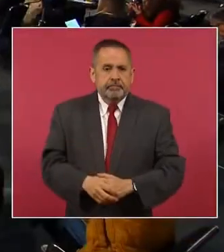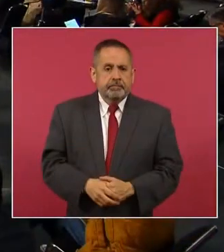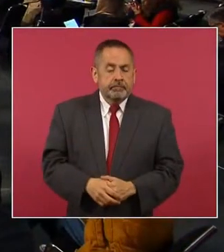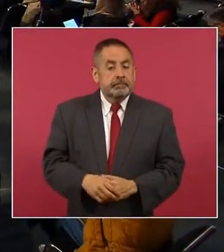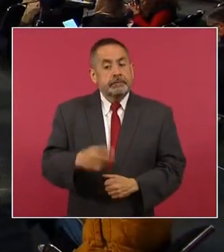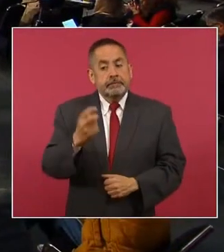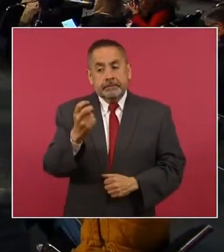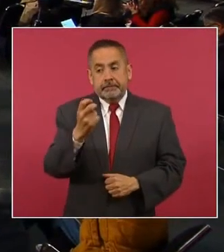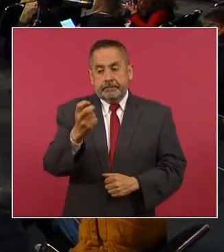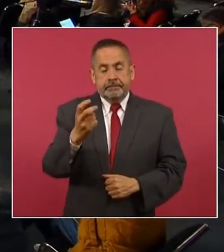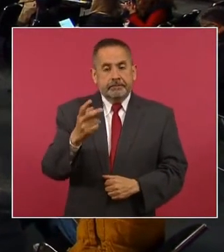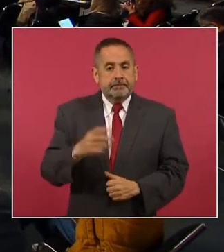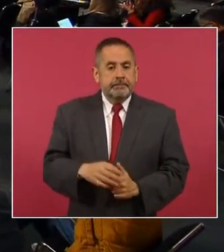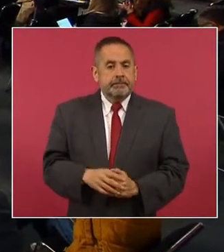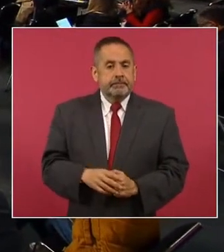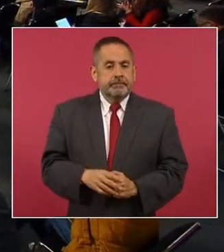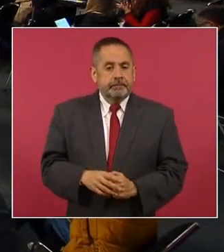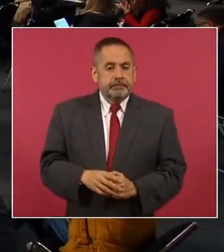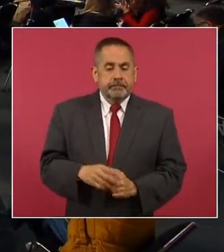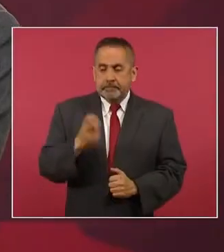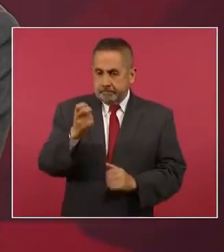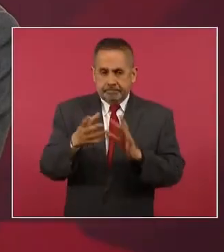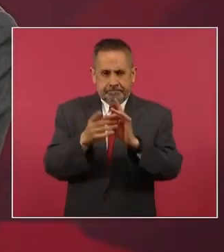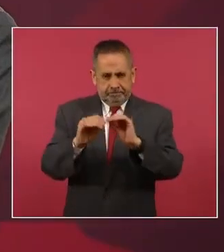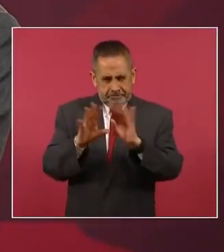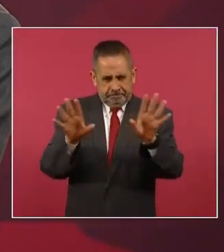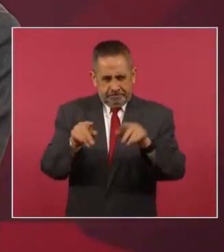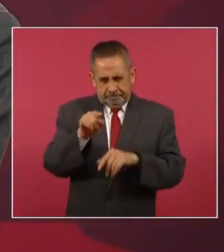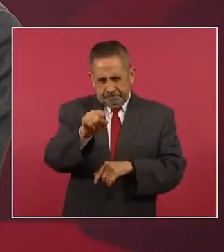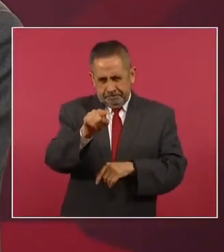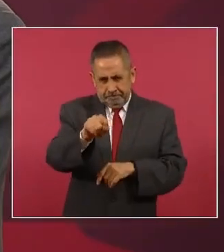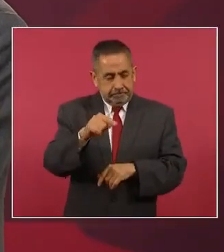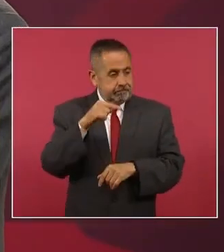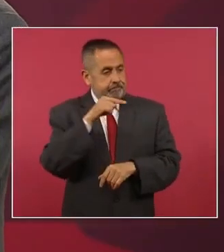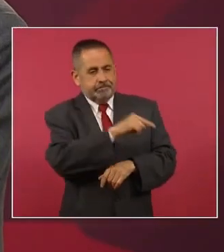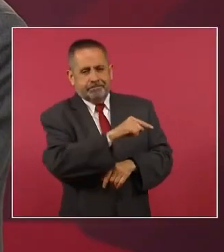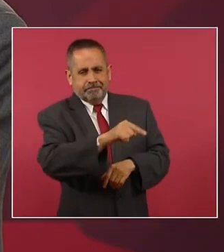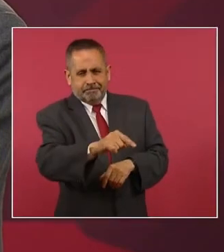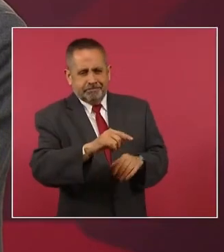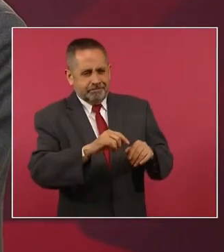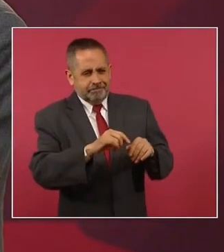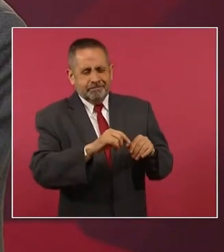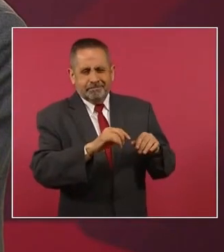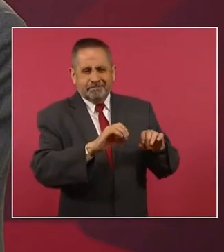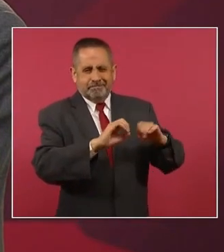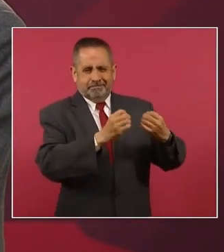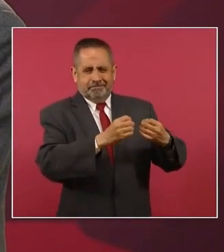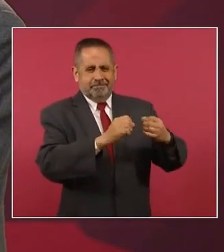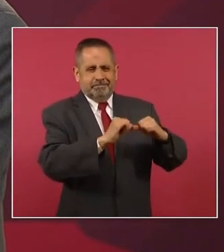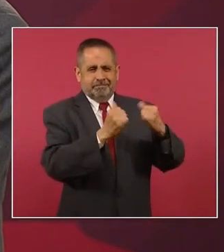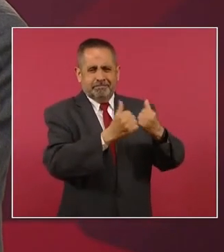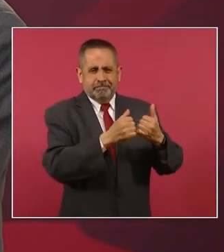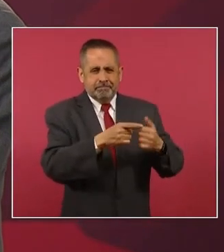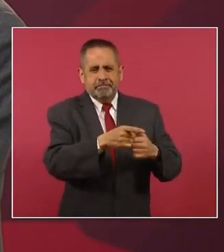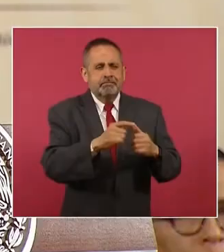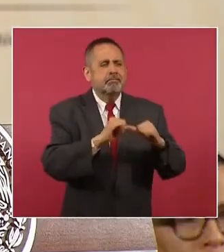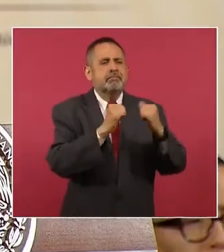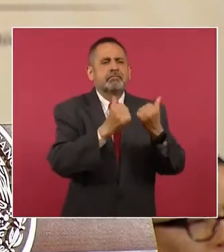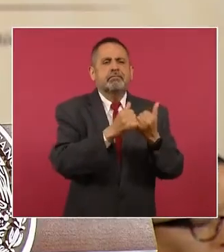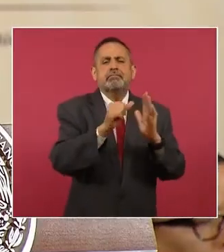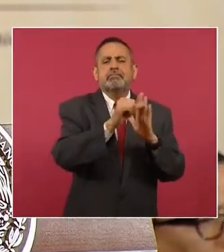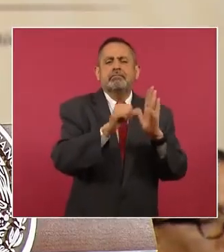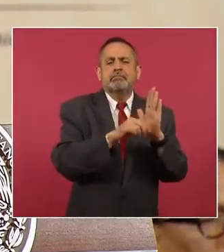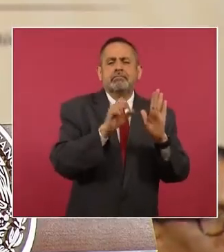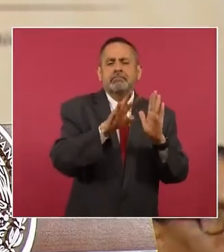Por eso es que aclaro sobre estos organismos. este artículo